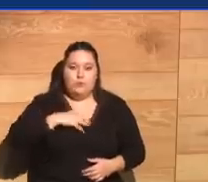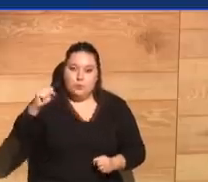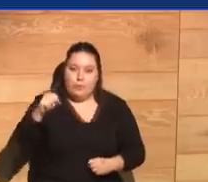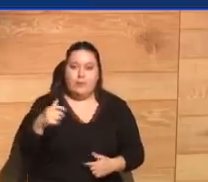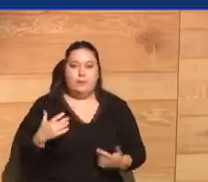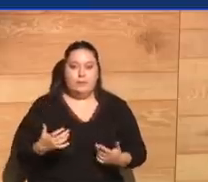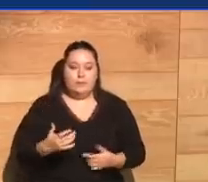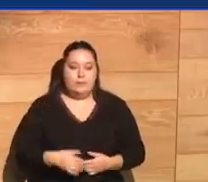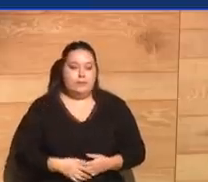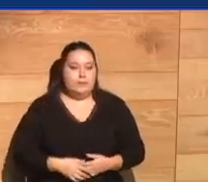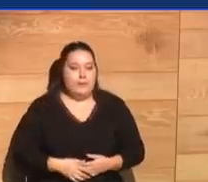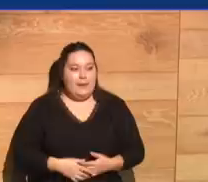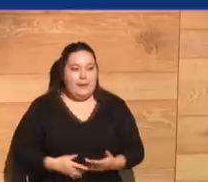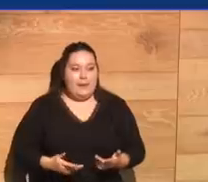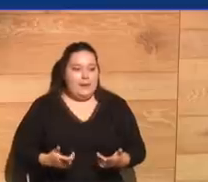escenas